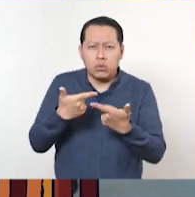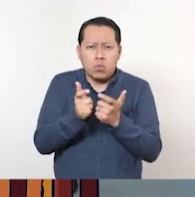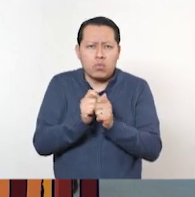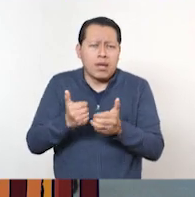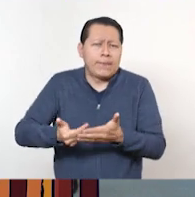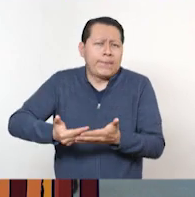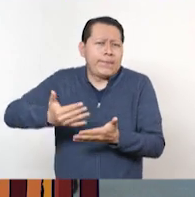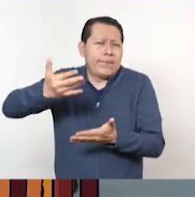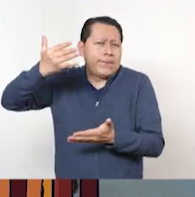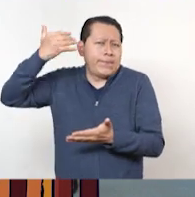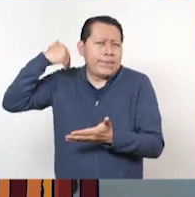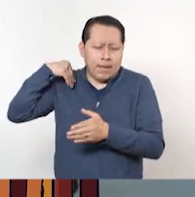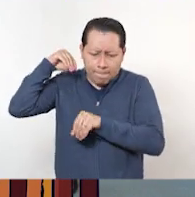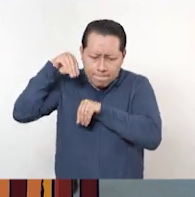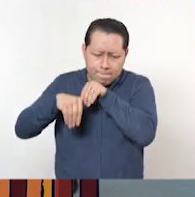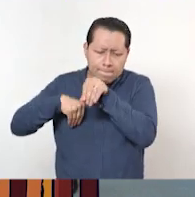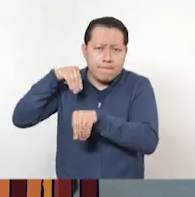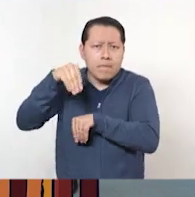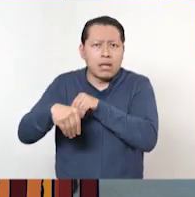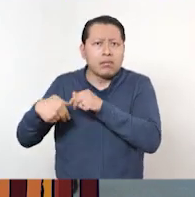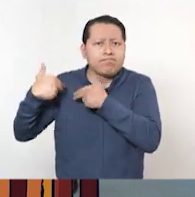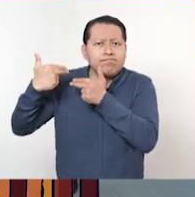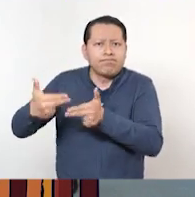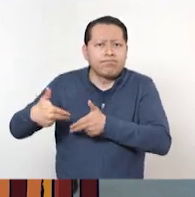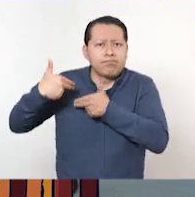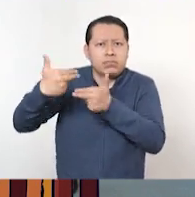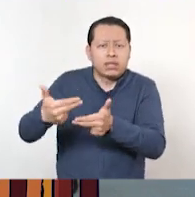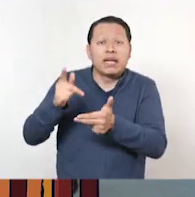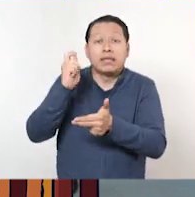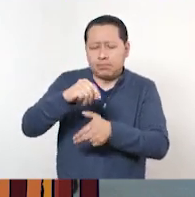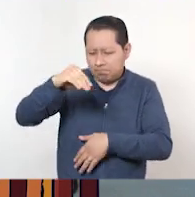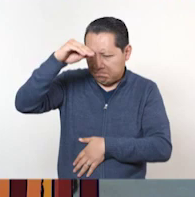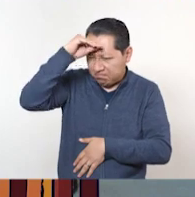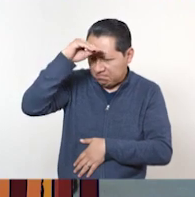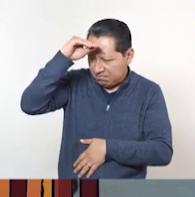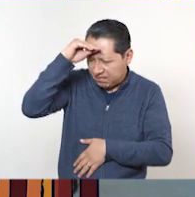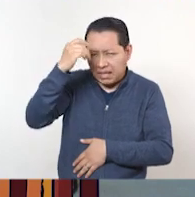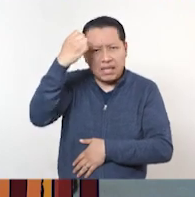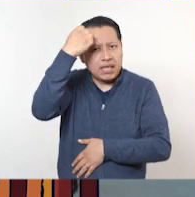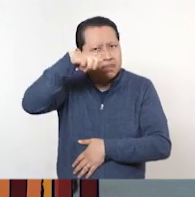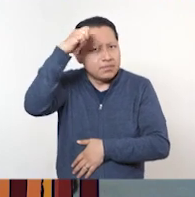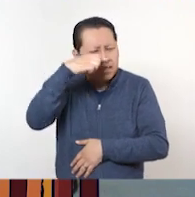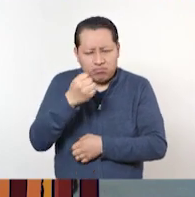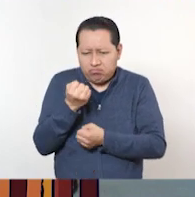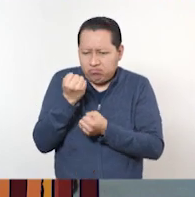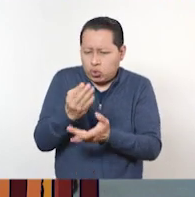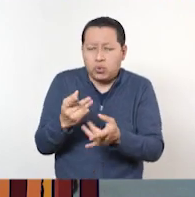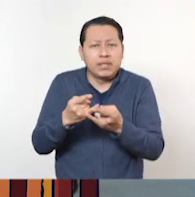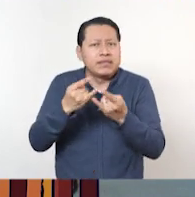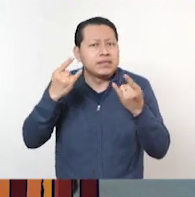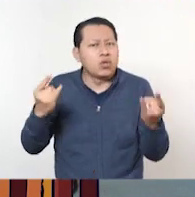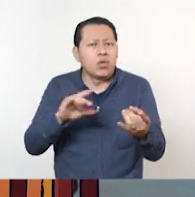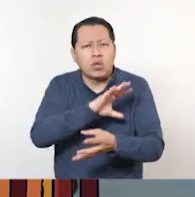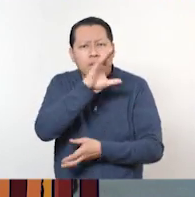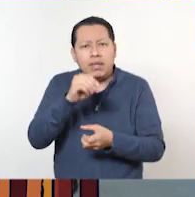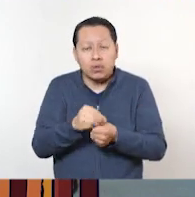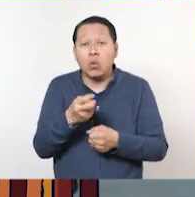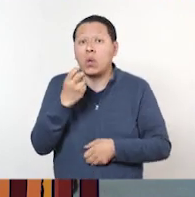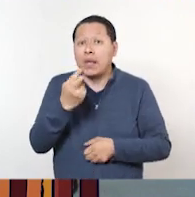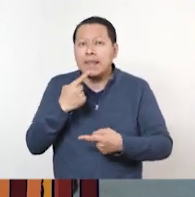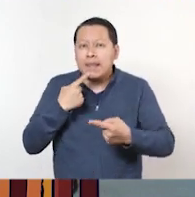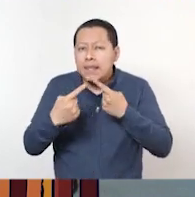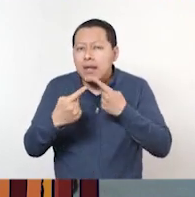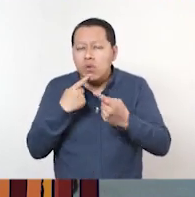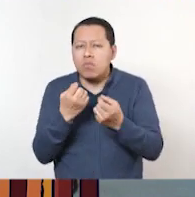construido durante mucho tiempo, formas de pensar, creencias, experiencias, historia que transmitimos a otras